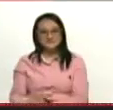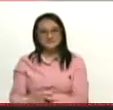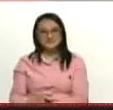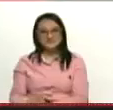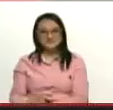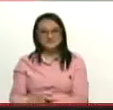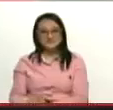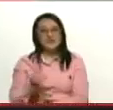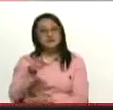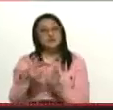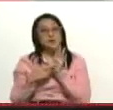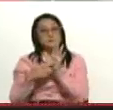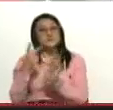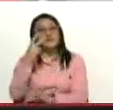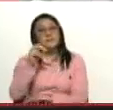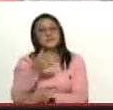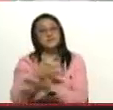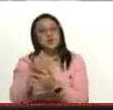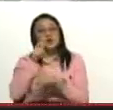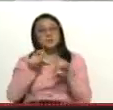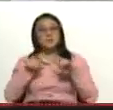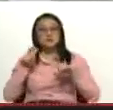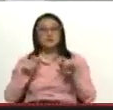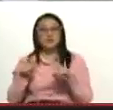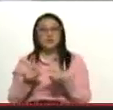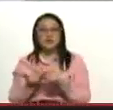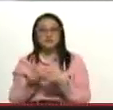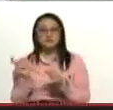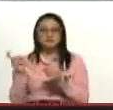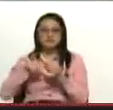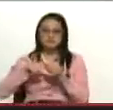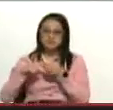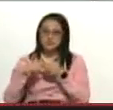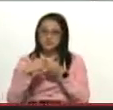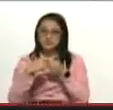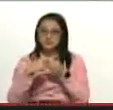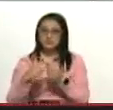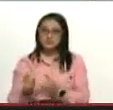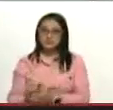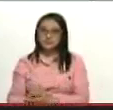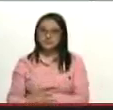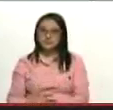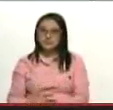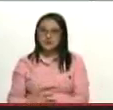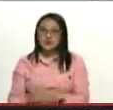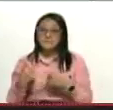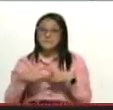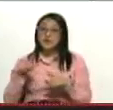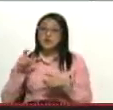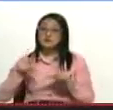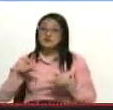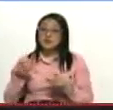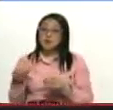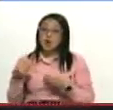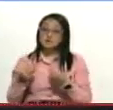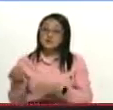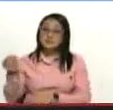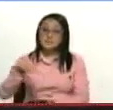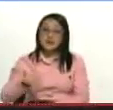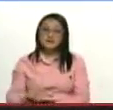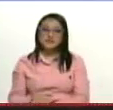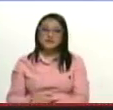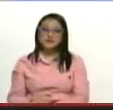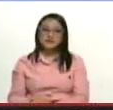eso representa 20 millones de personas pero necesitamos hacer más